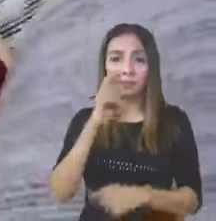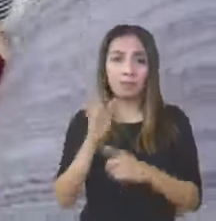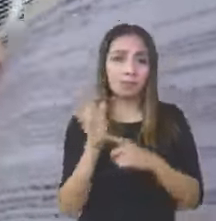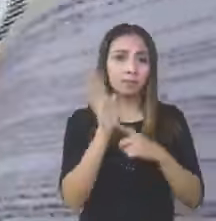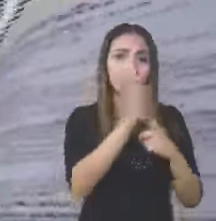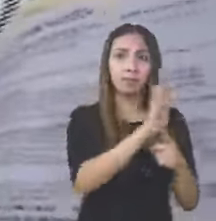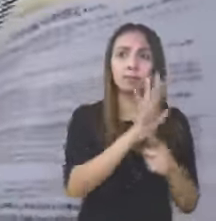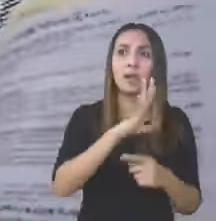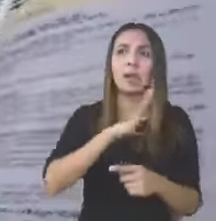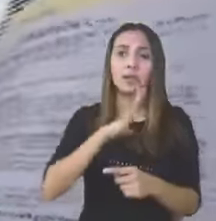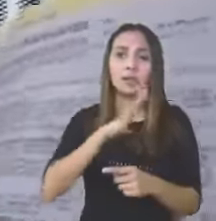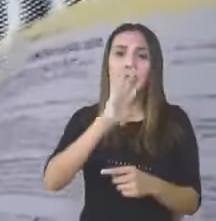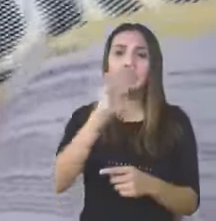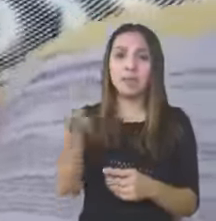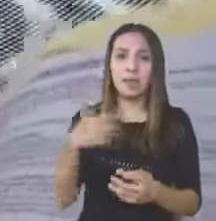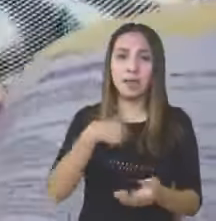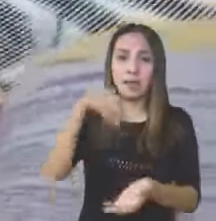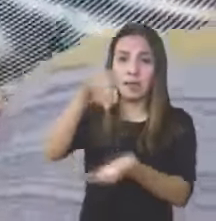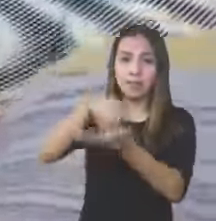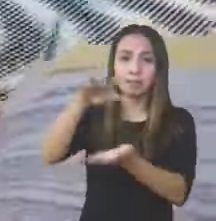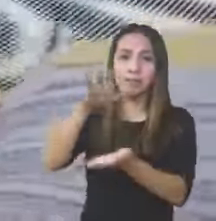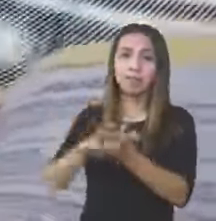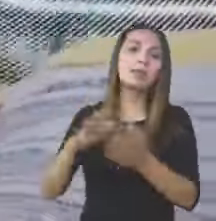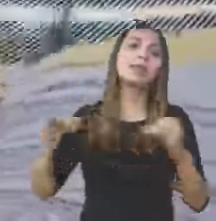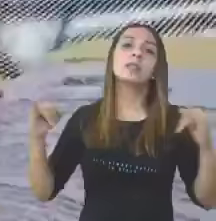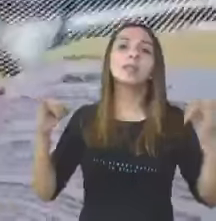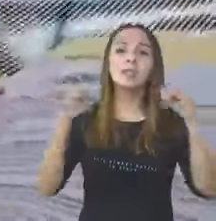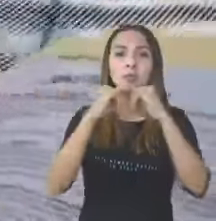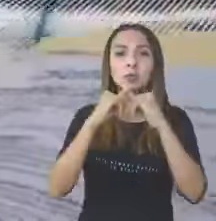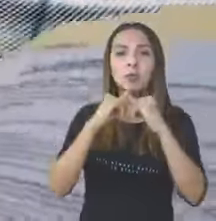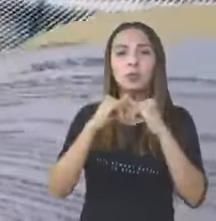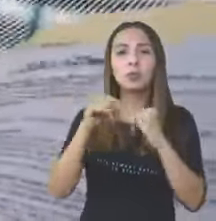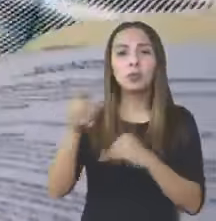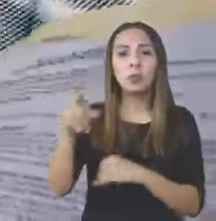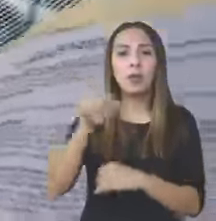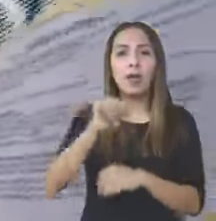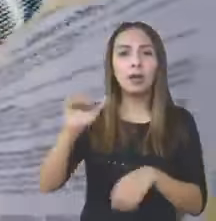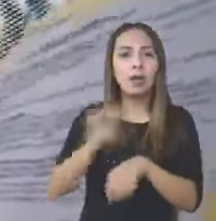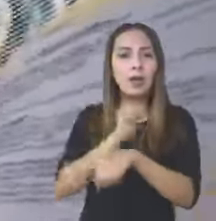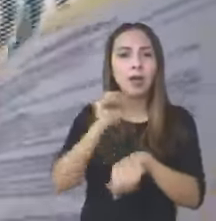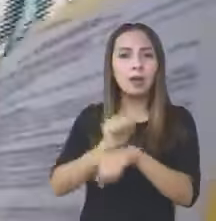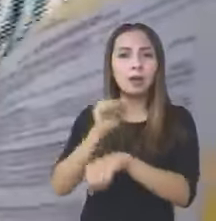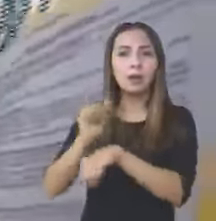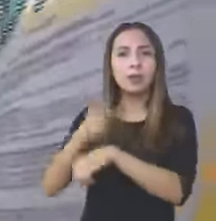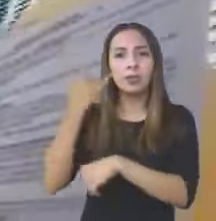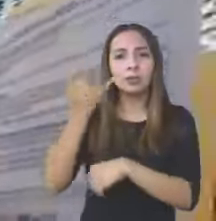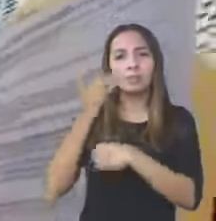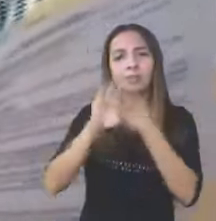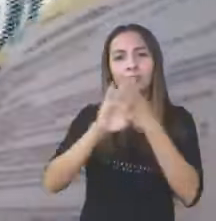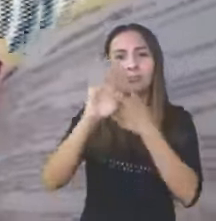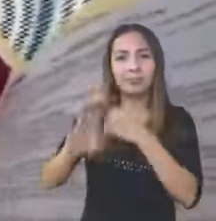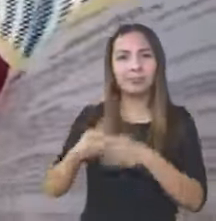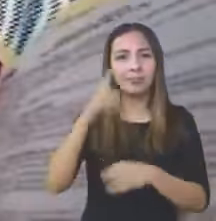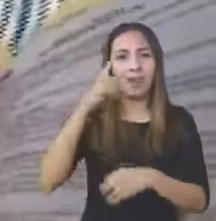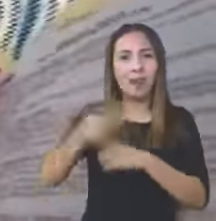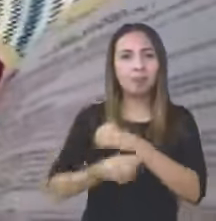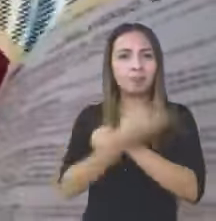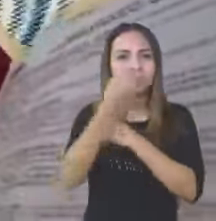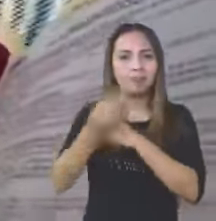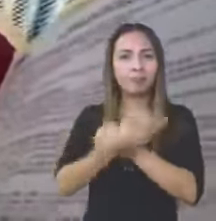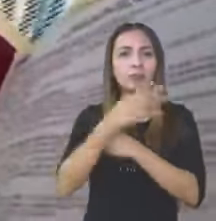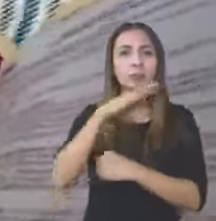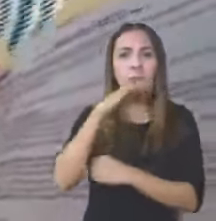identidad vehicular por parte del Instituto de Identidad Vehicular y Combate a la Contaminación. Aquí está su nombre, aquí está